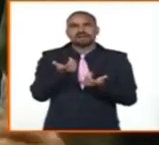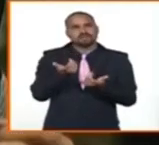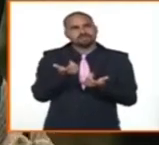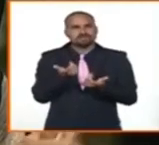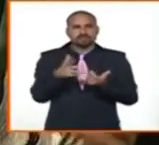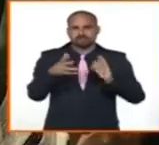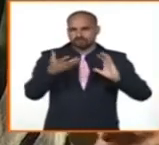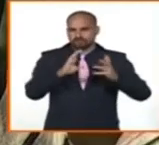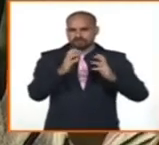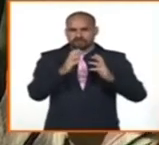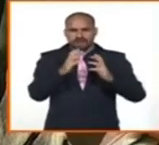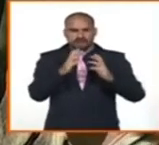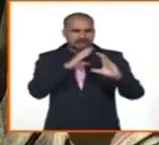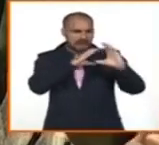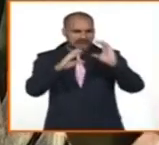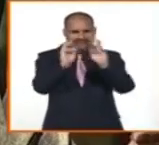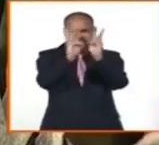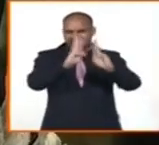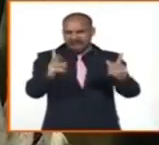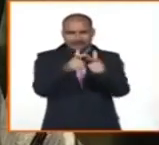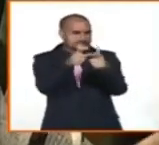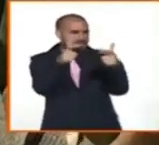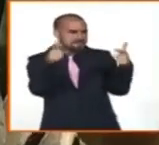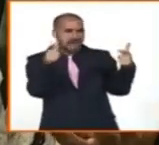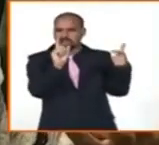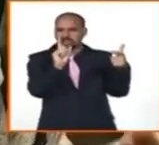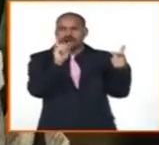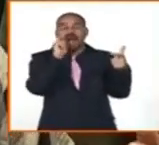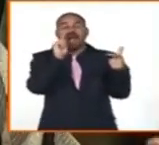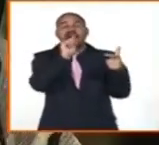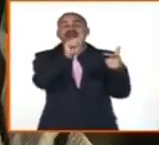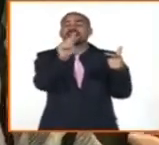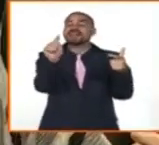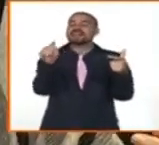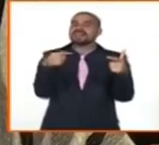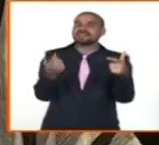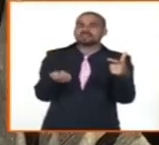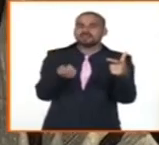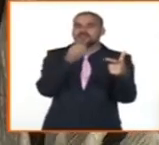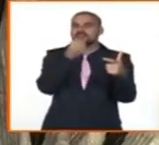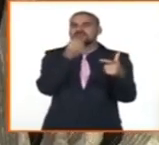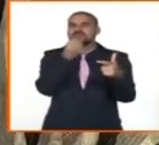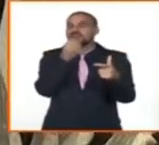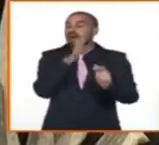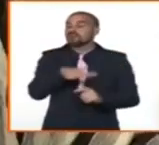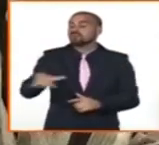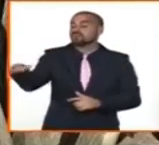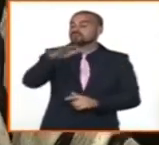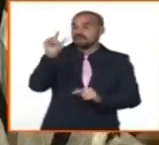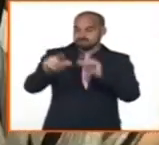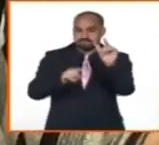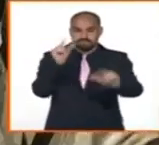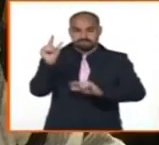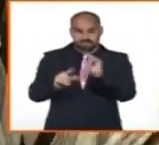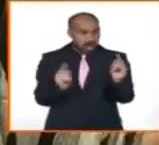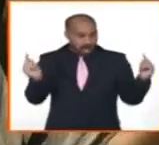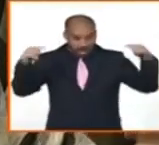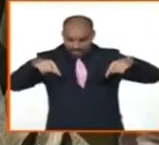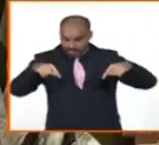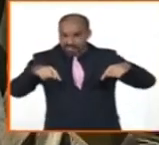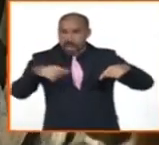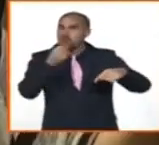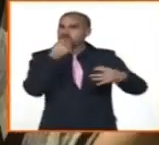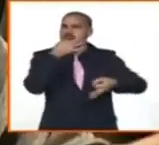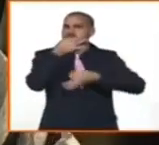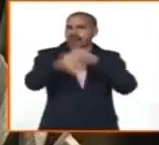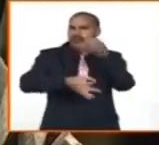sino con generar espacios a ser habitados por todas las voces que aquí están y todas las que no han venido